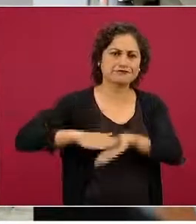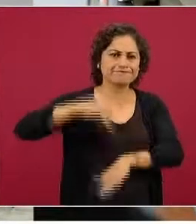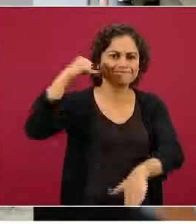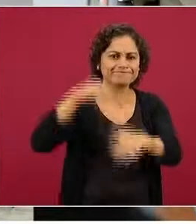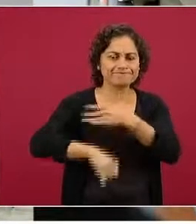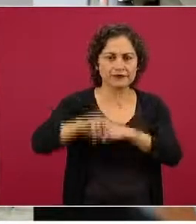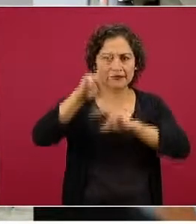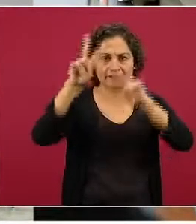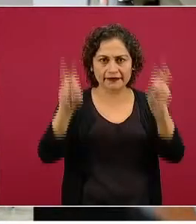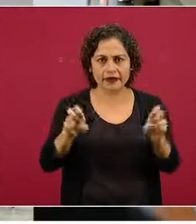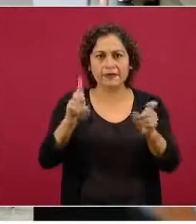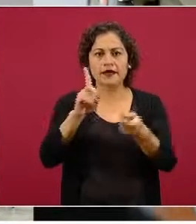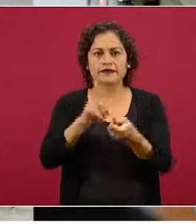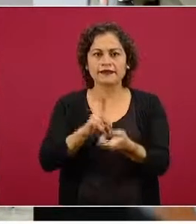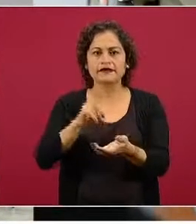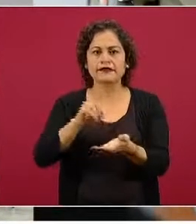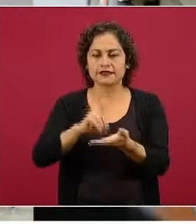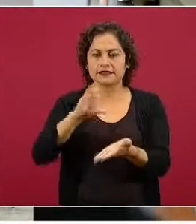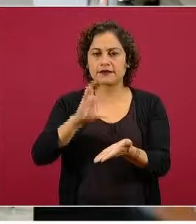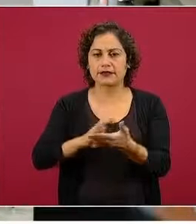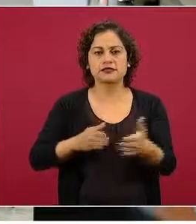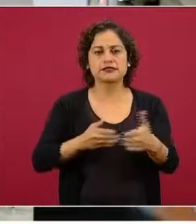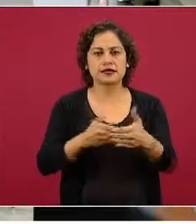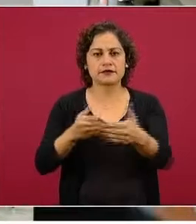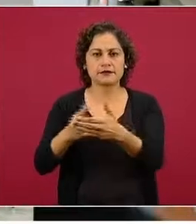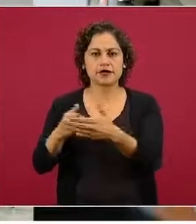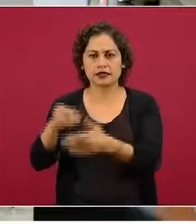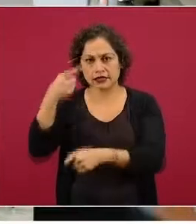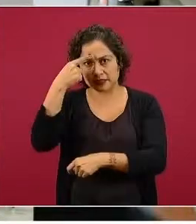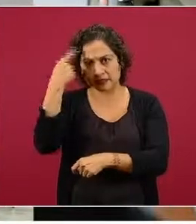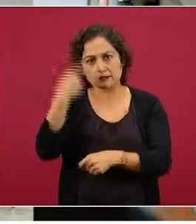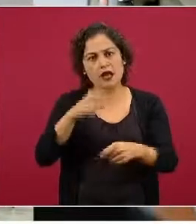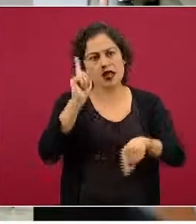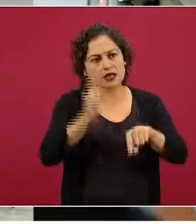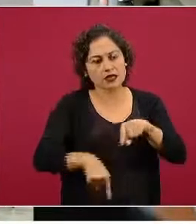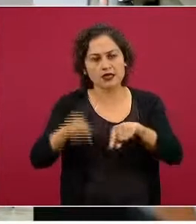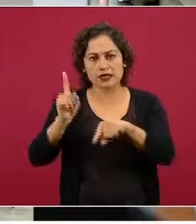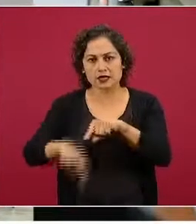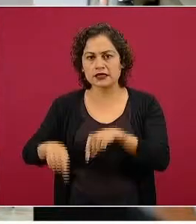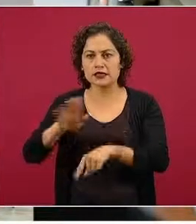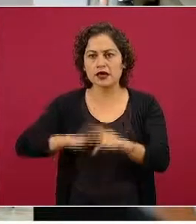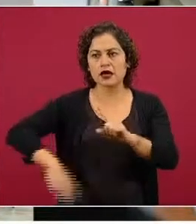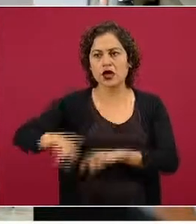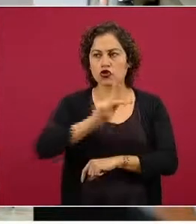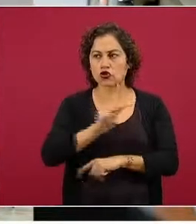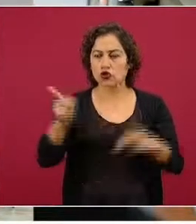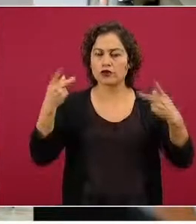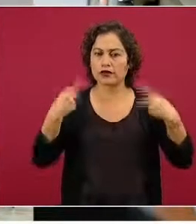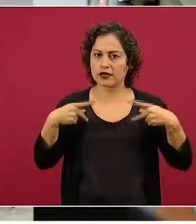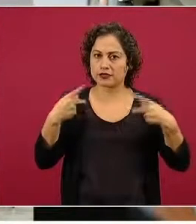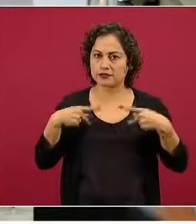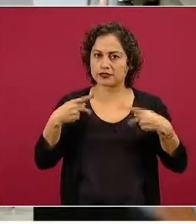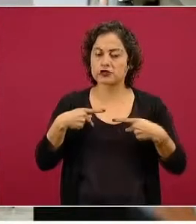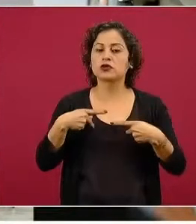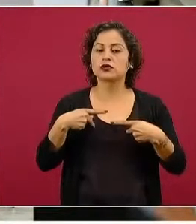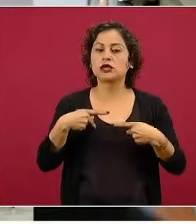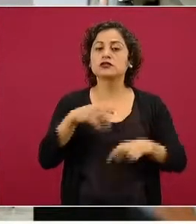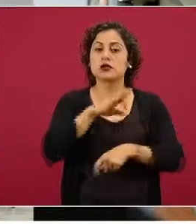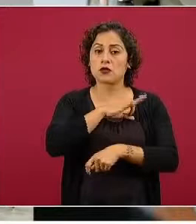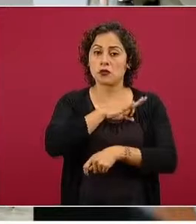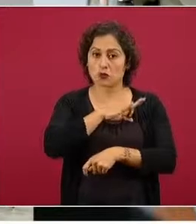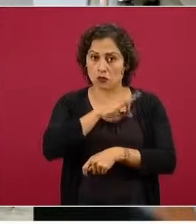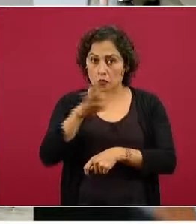este tipo de barreras que hay que quitar para que todas las personas tengamos o